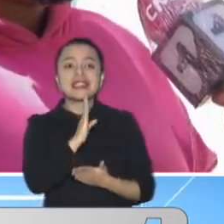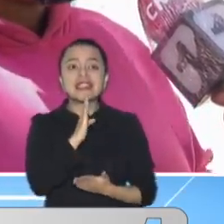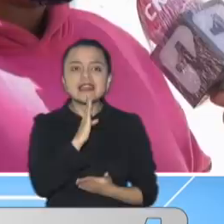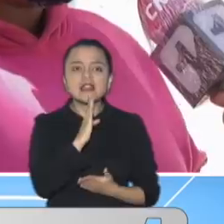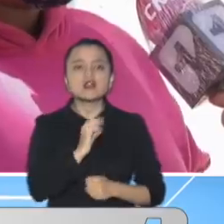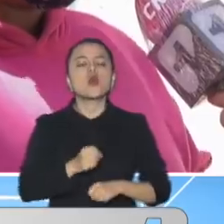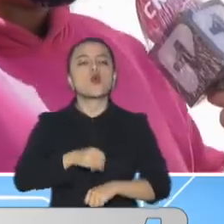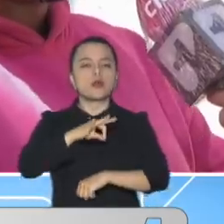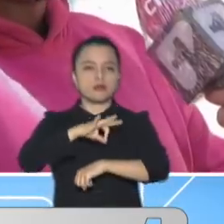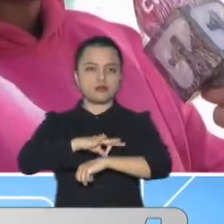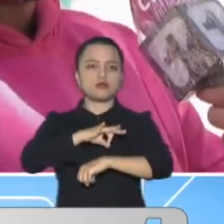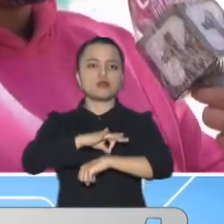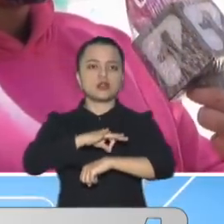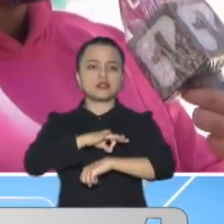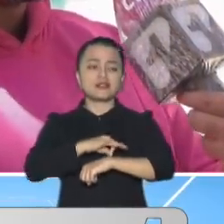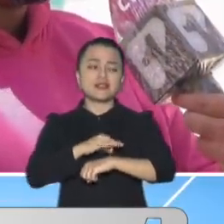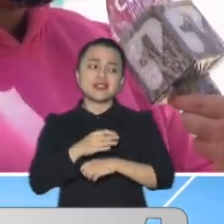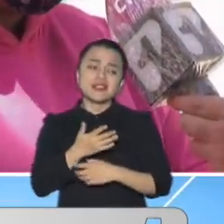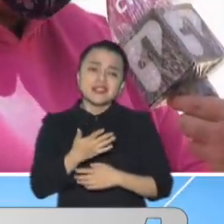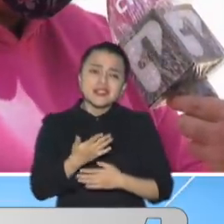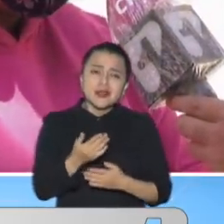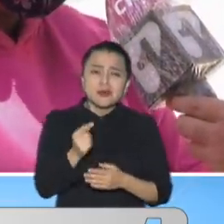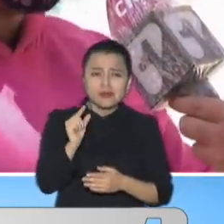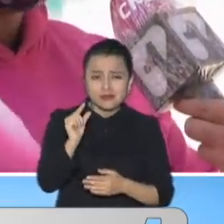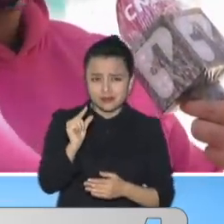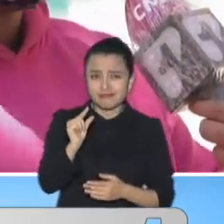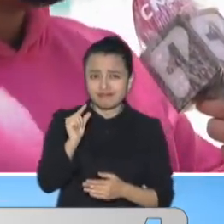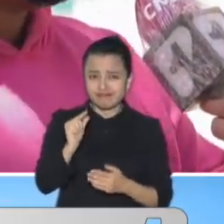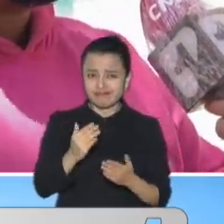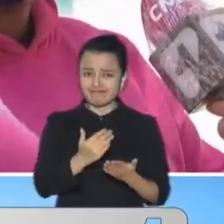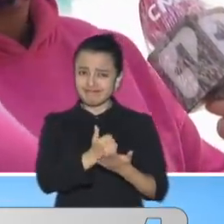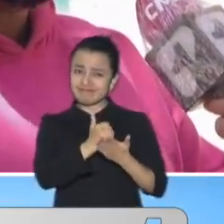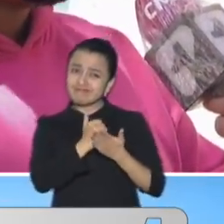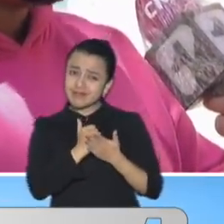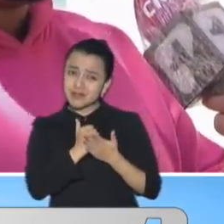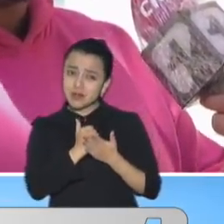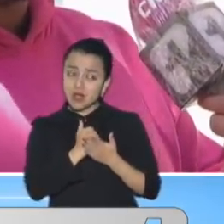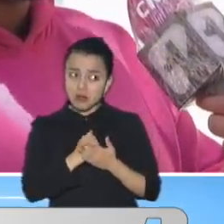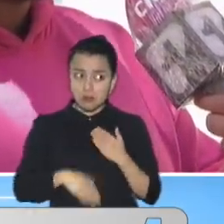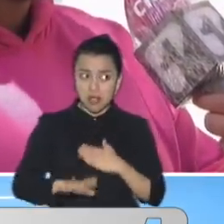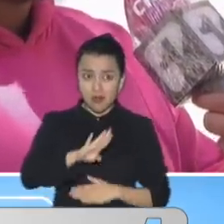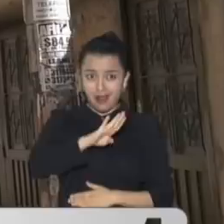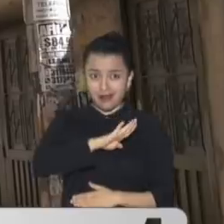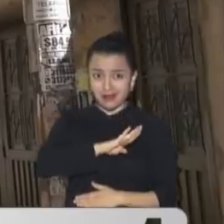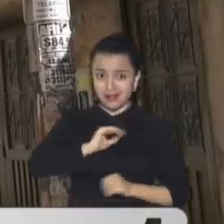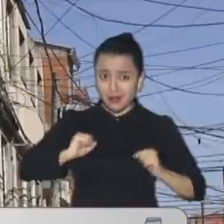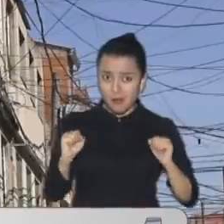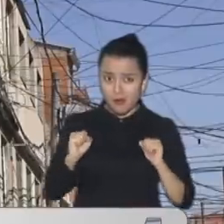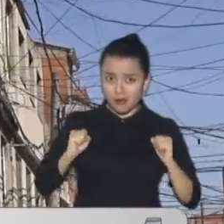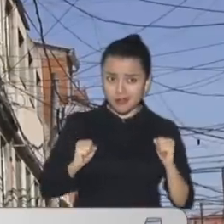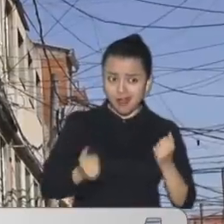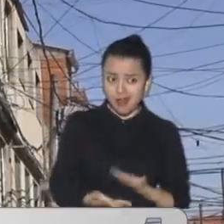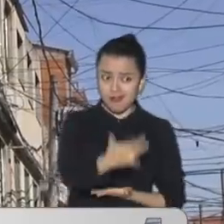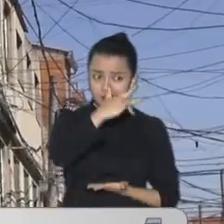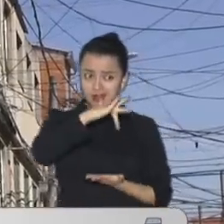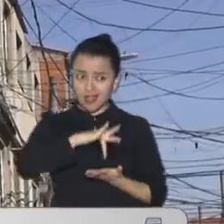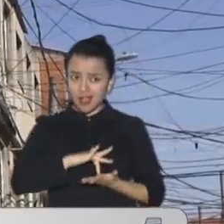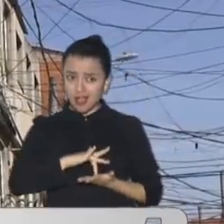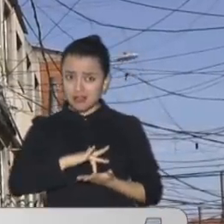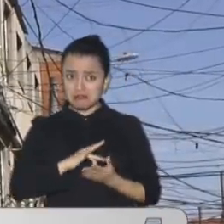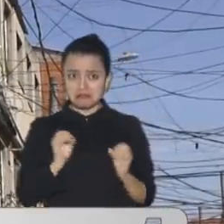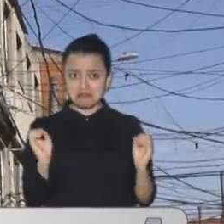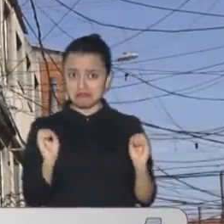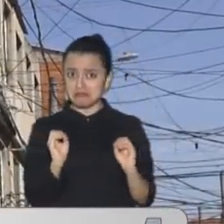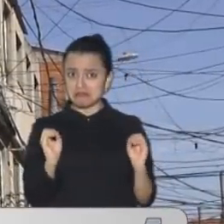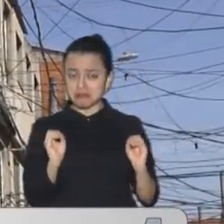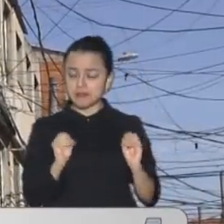más o menos nos ha acomodado un poquito, digamos, el sustento en estos días, pero en la alcaldía no ha pasado absolutamente nada. Cuéntenos la